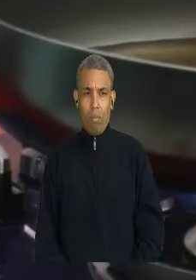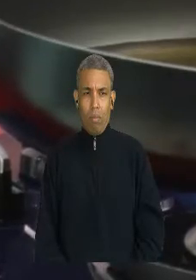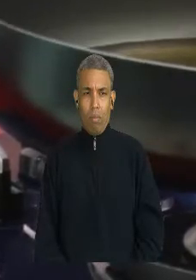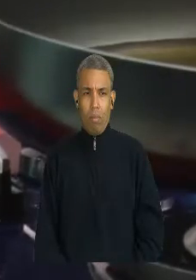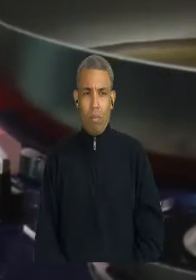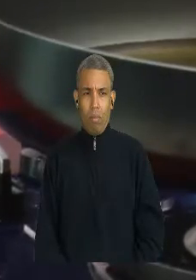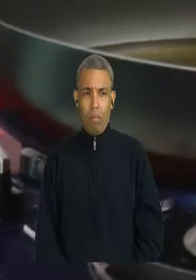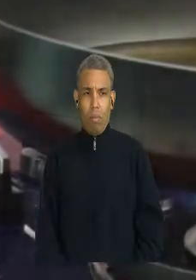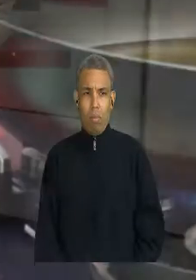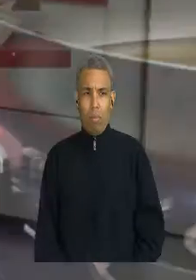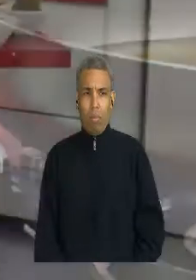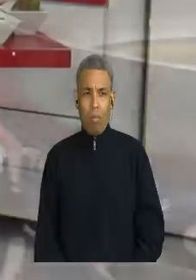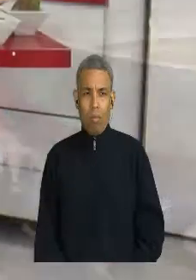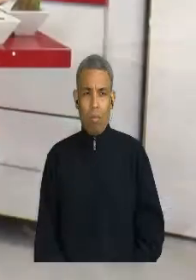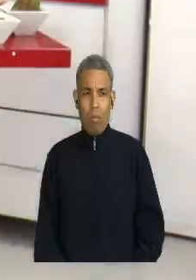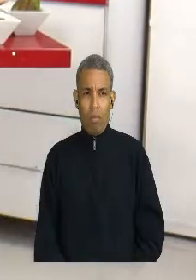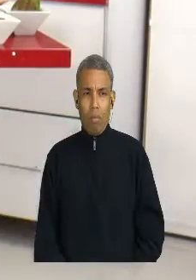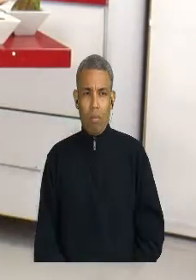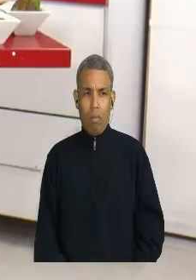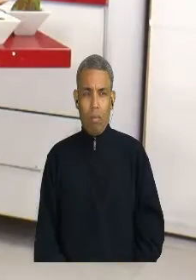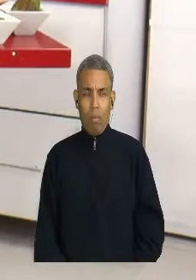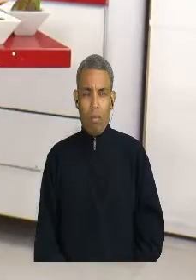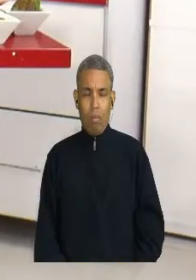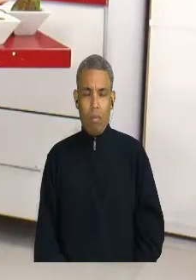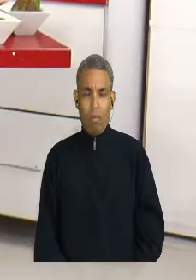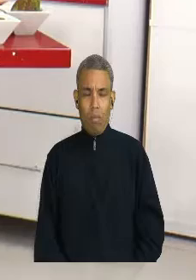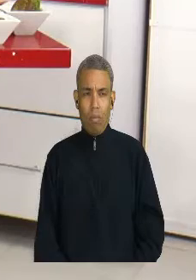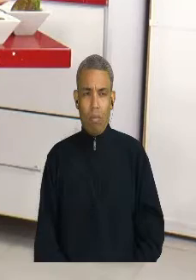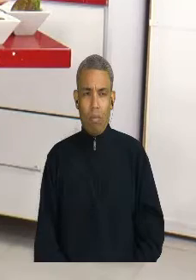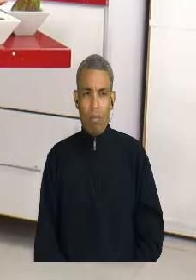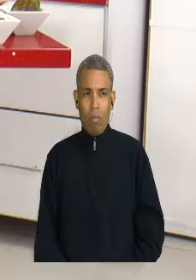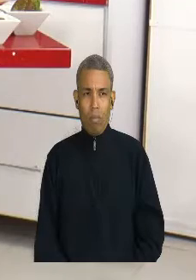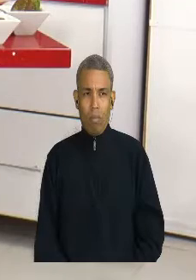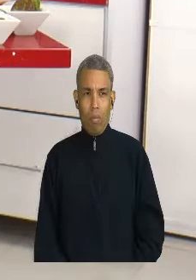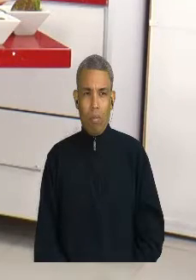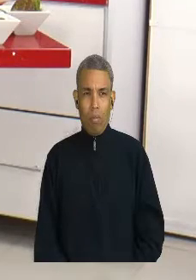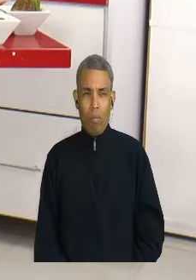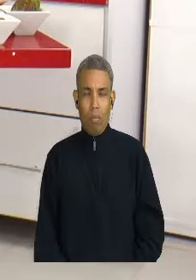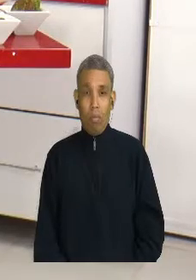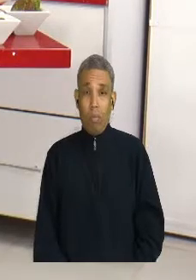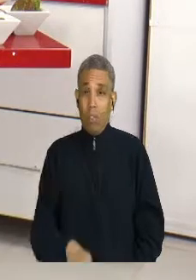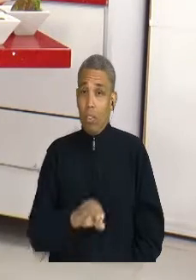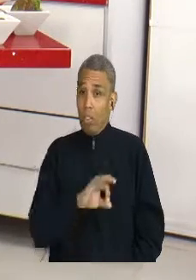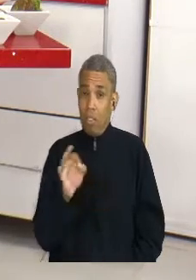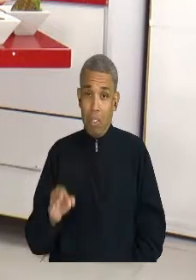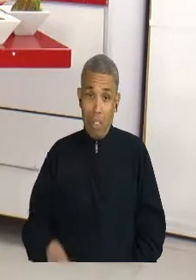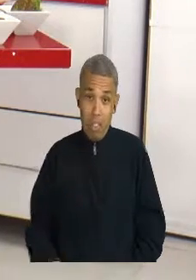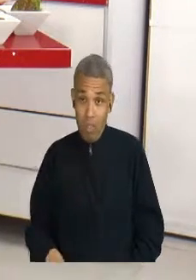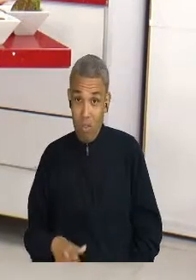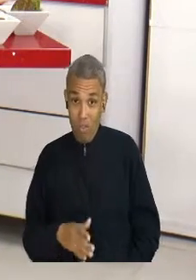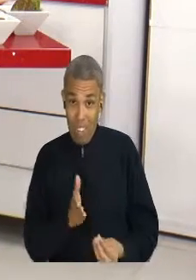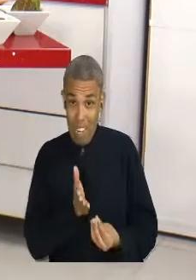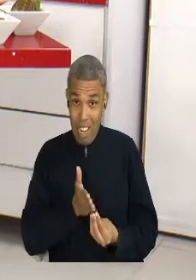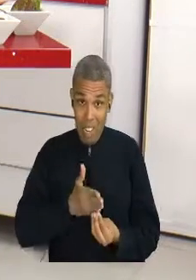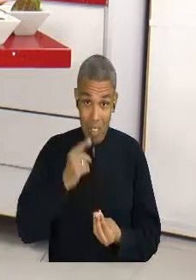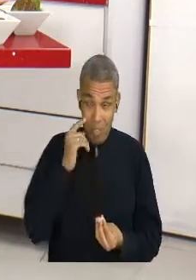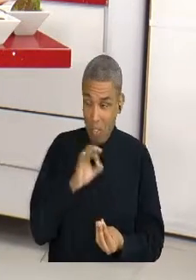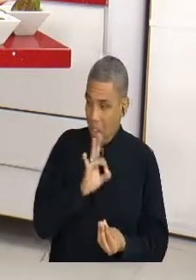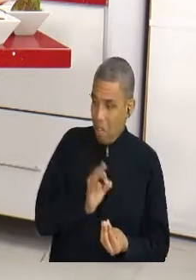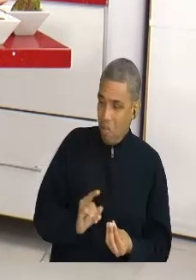¿no? Sí, claro. Y vamos cortando. Yo nunca había hecho el corte así. Nunca lo he hecho, pues. Bueno, ahí voy a